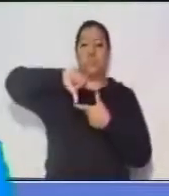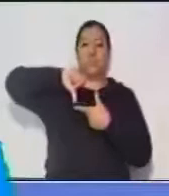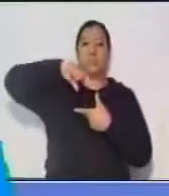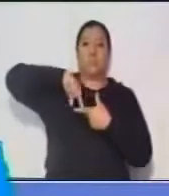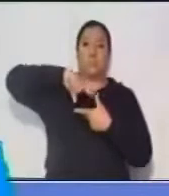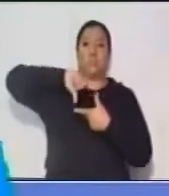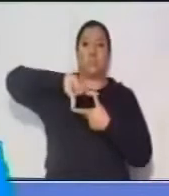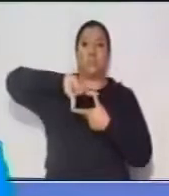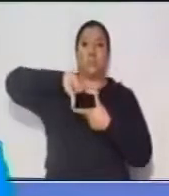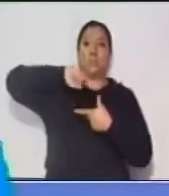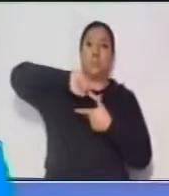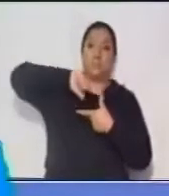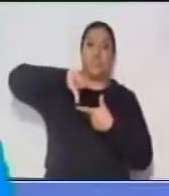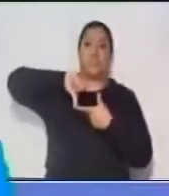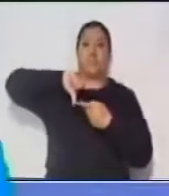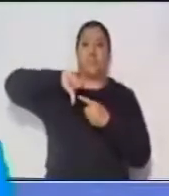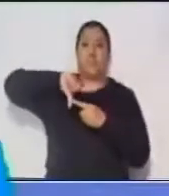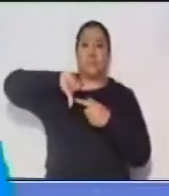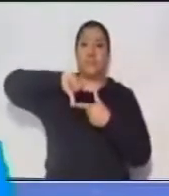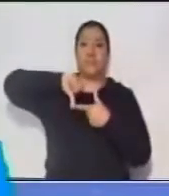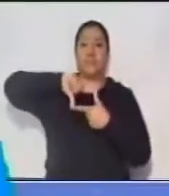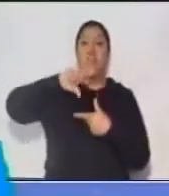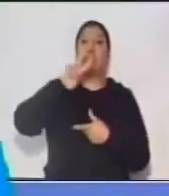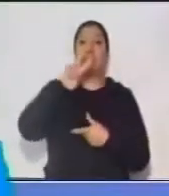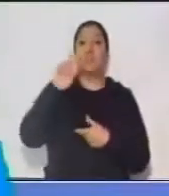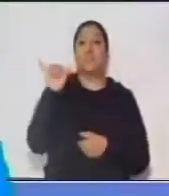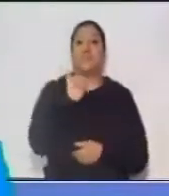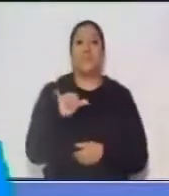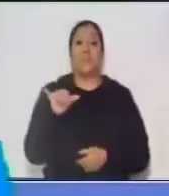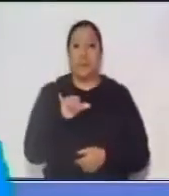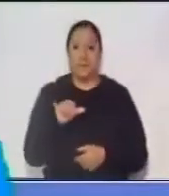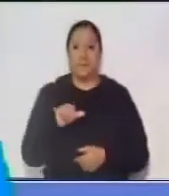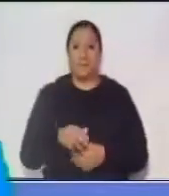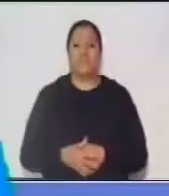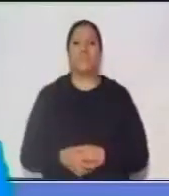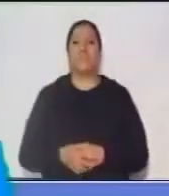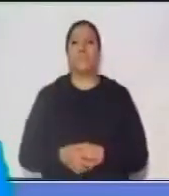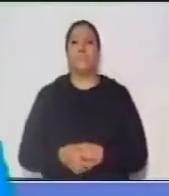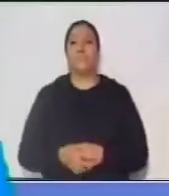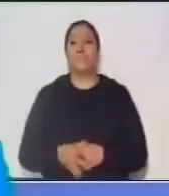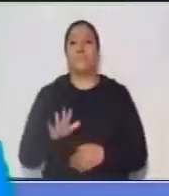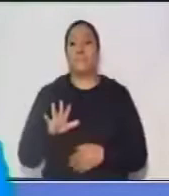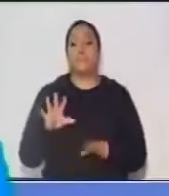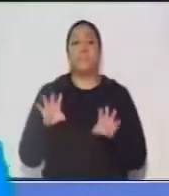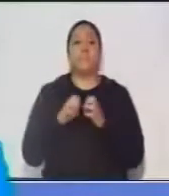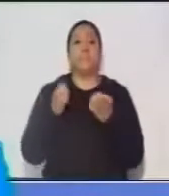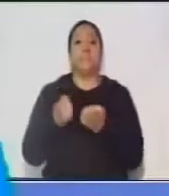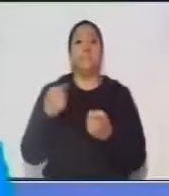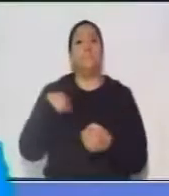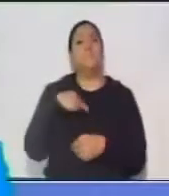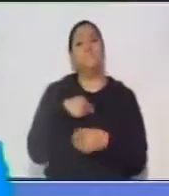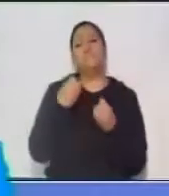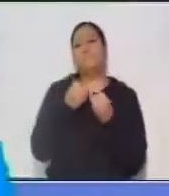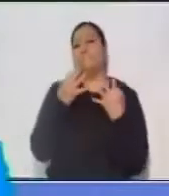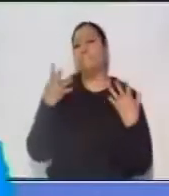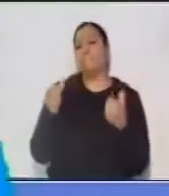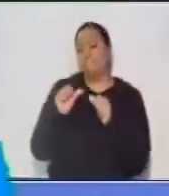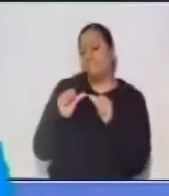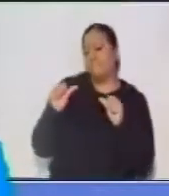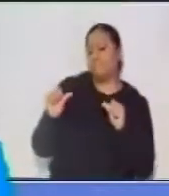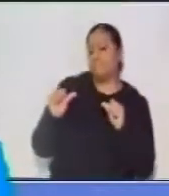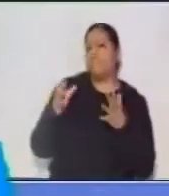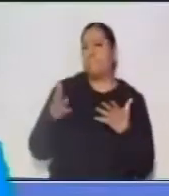perímetro, medimos la longitud de cada uno de sus lados. Tenemos entonces que